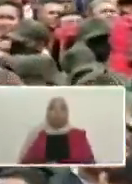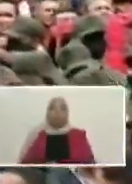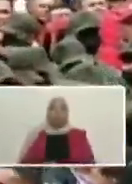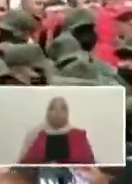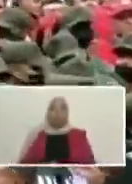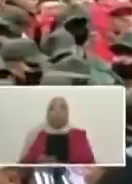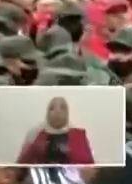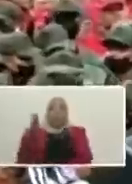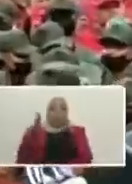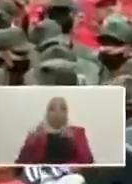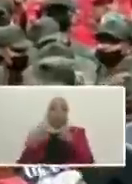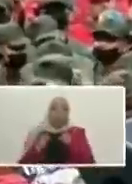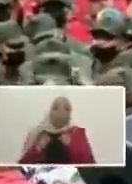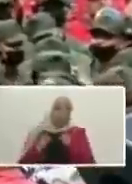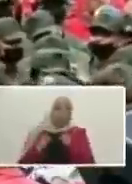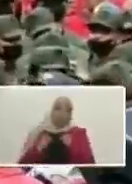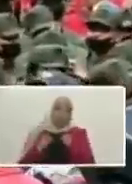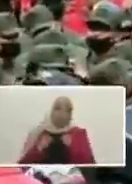Asumo